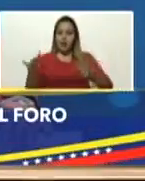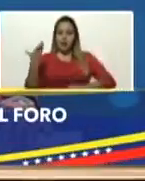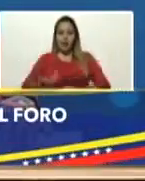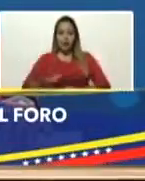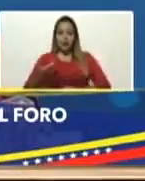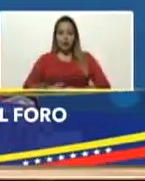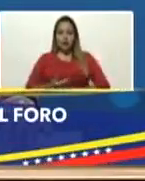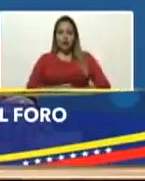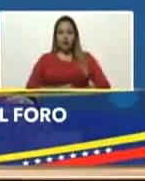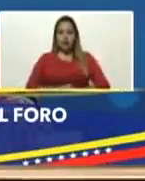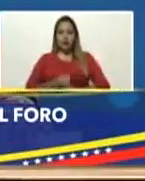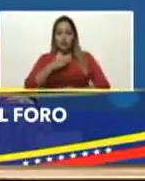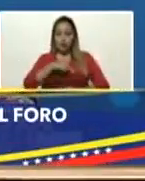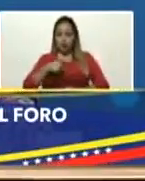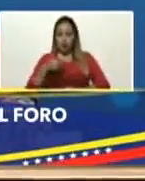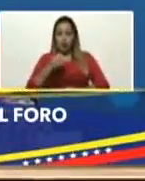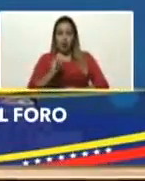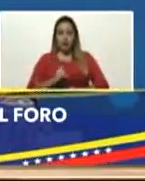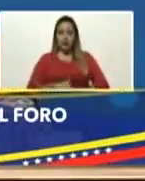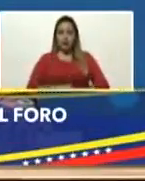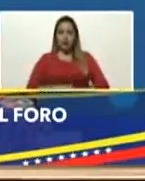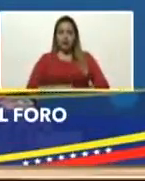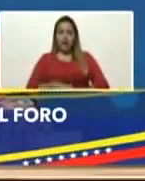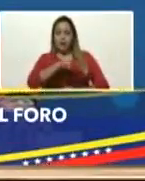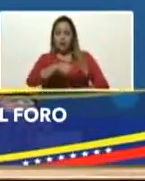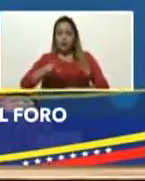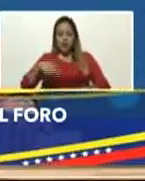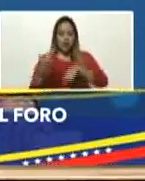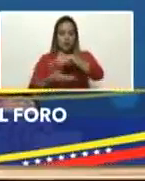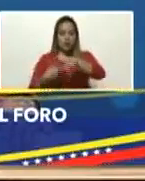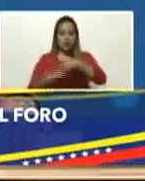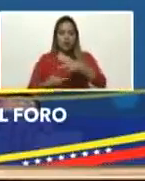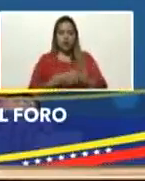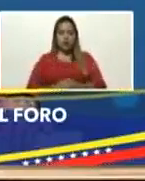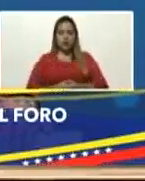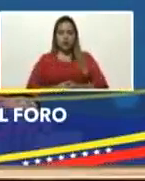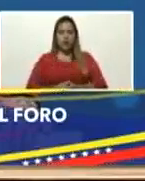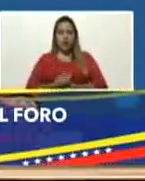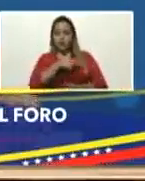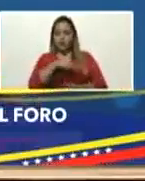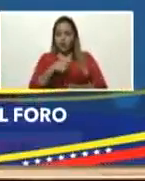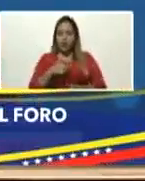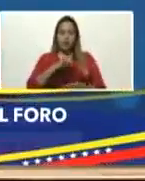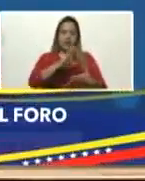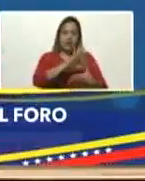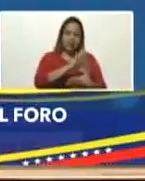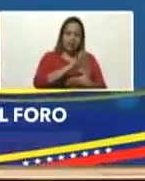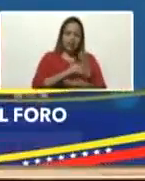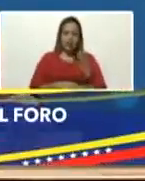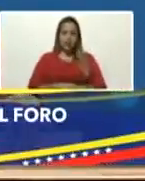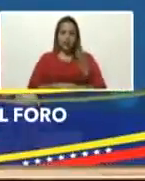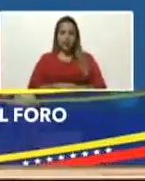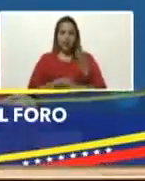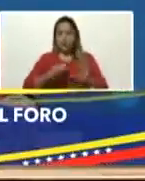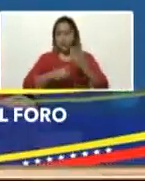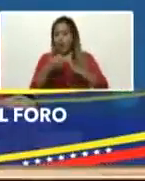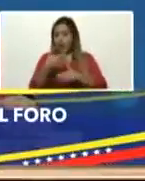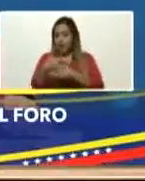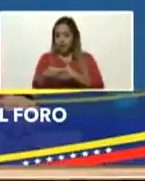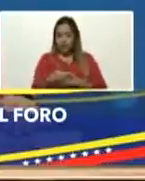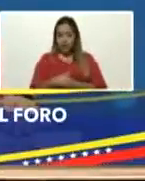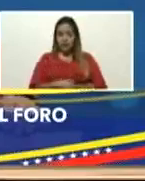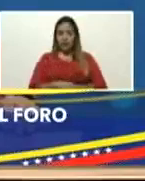para nosotros, los revolucionarios, las revolucionarias, nuestros americanos, nuestra americana y más allá, es